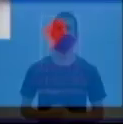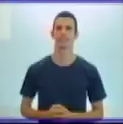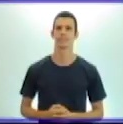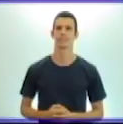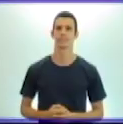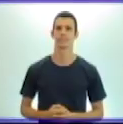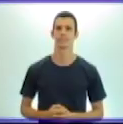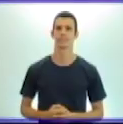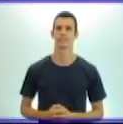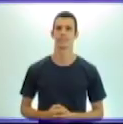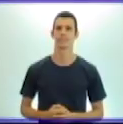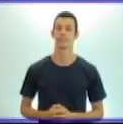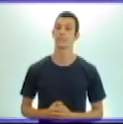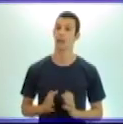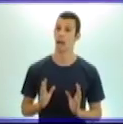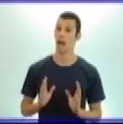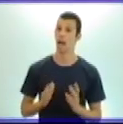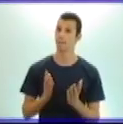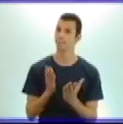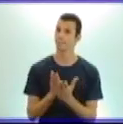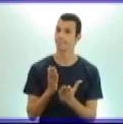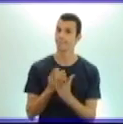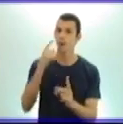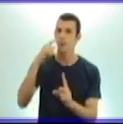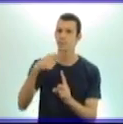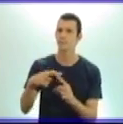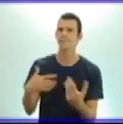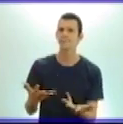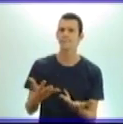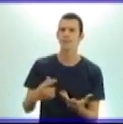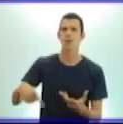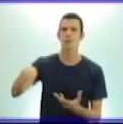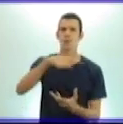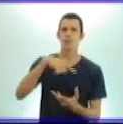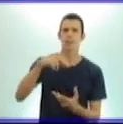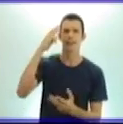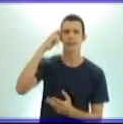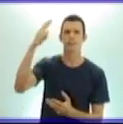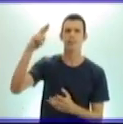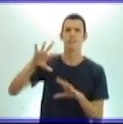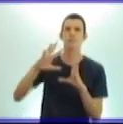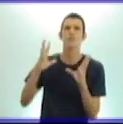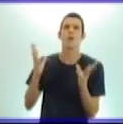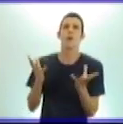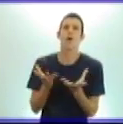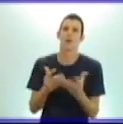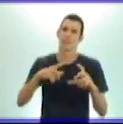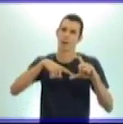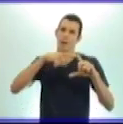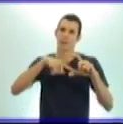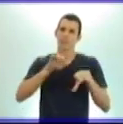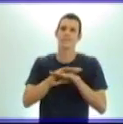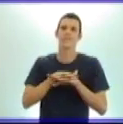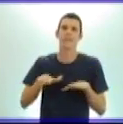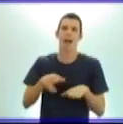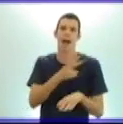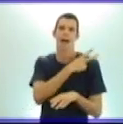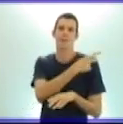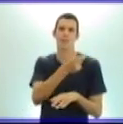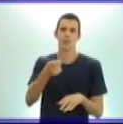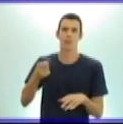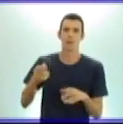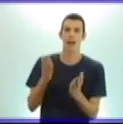Tenemos como objetivo que ustedes ejerciten los contenidos impartidos por sus